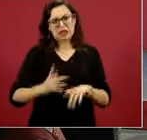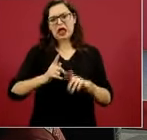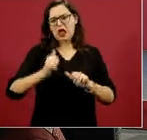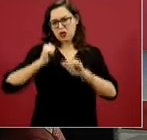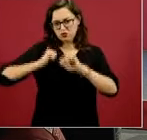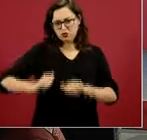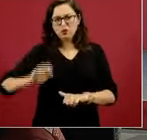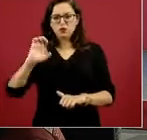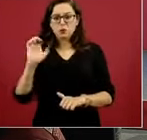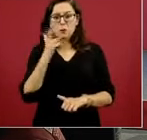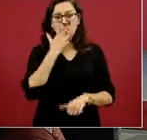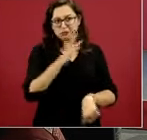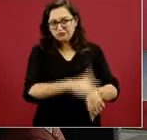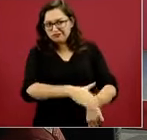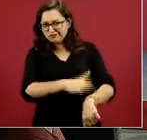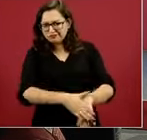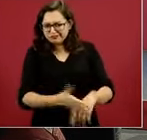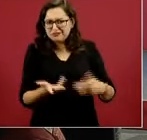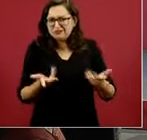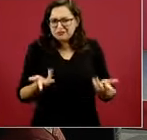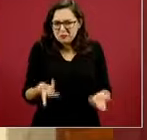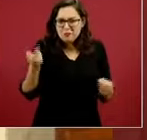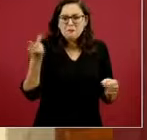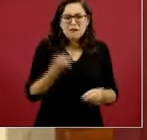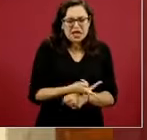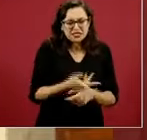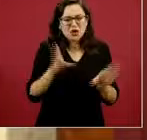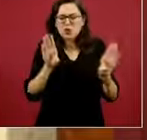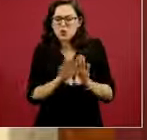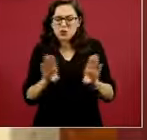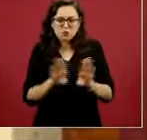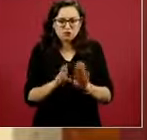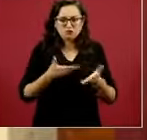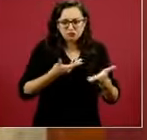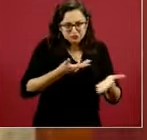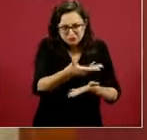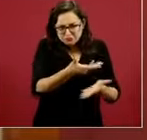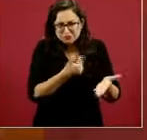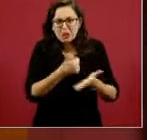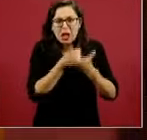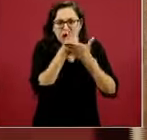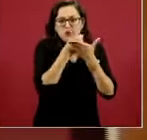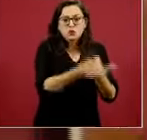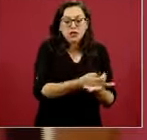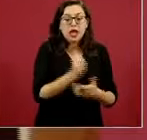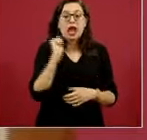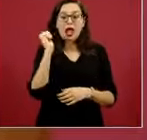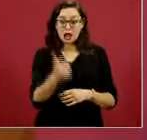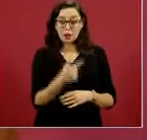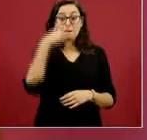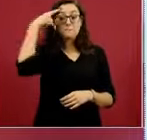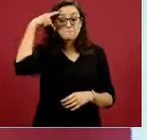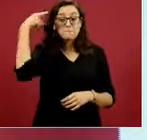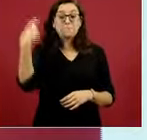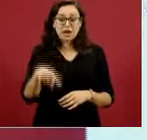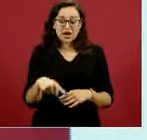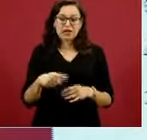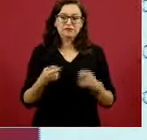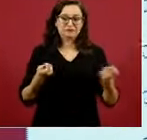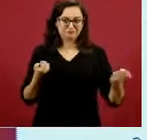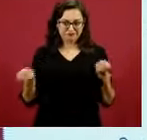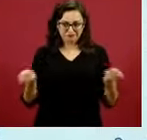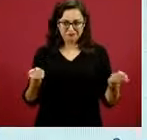autoridades en Chihuahua, como para ver la forma en que la cooperación federal estatal pueda ayudar a reforzar